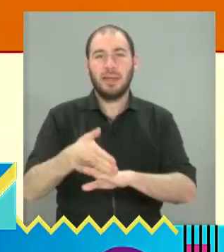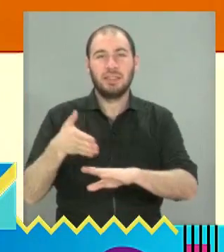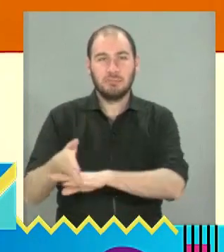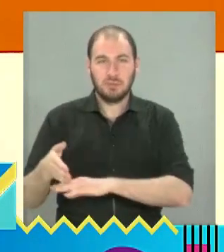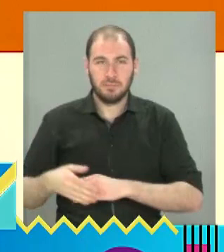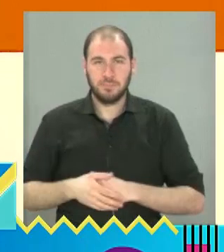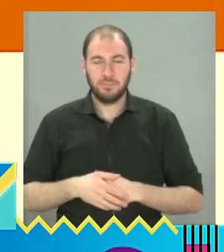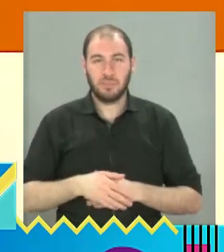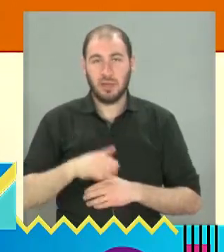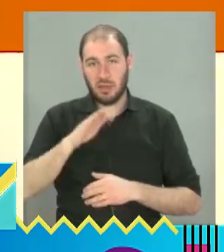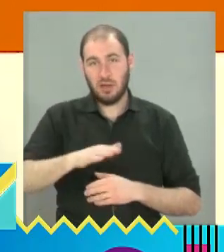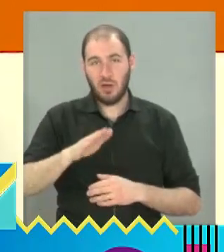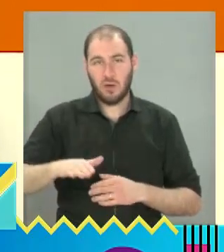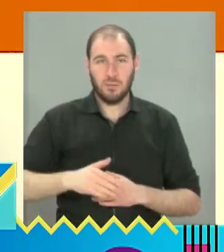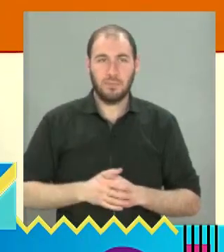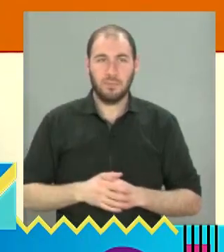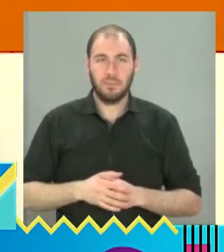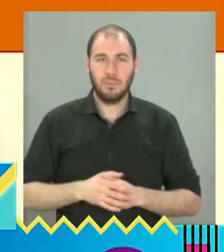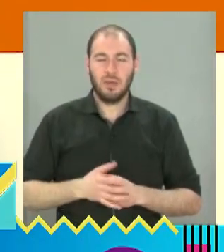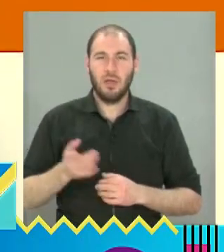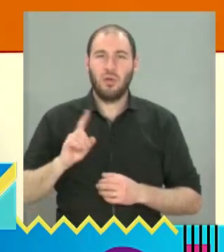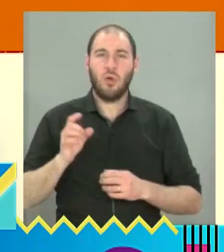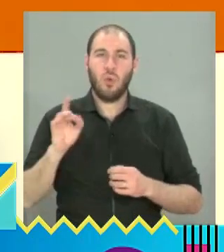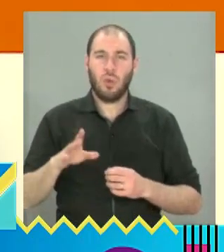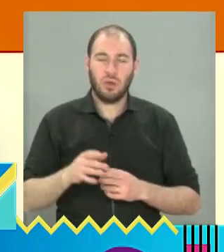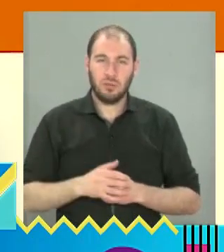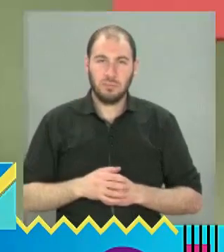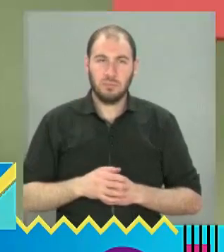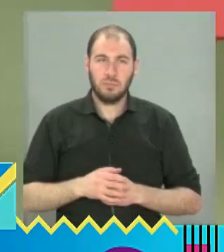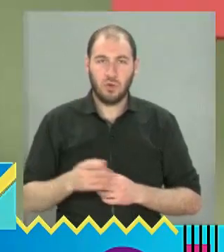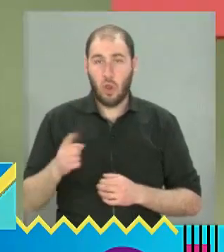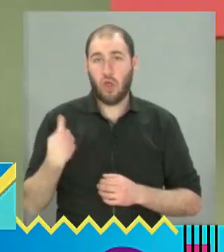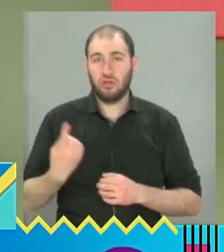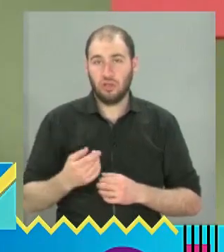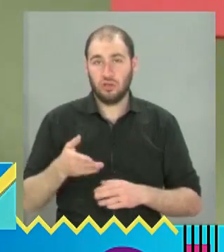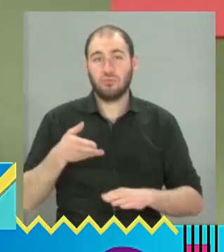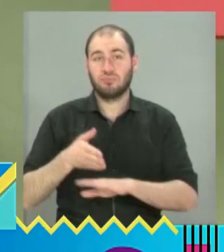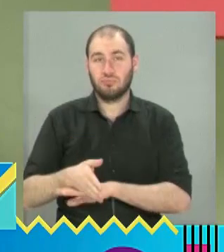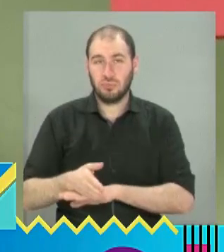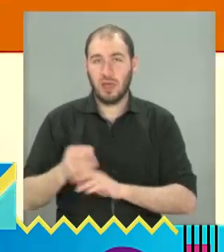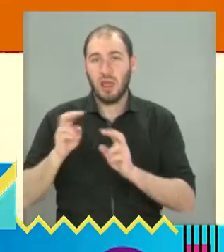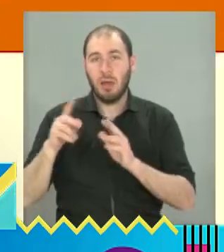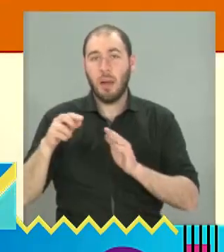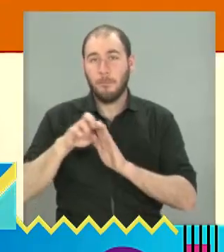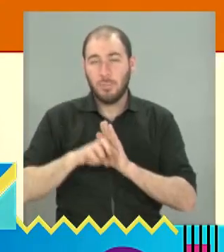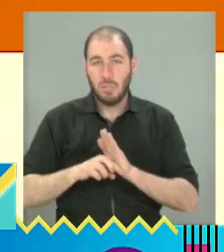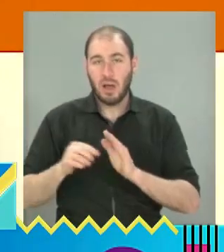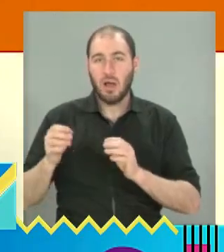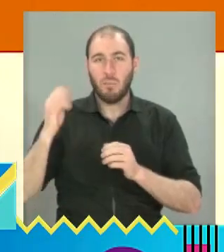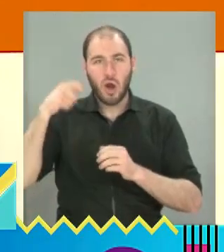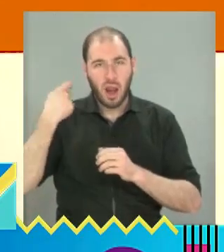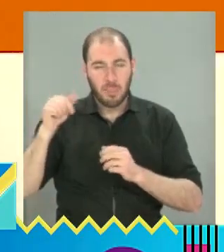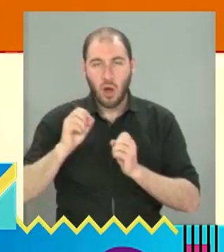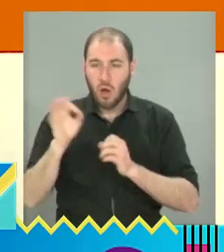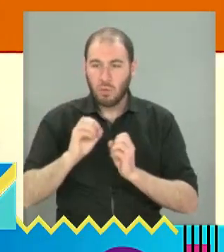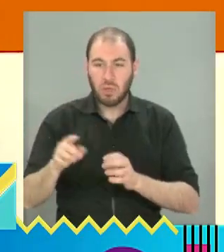participación de los chicos. Entonces no es ir a hacerles nosotros una intervención sobre un programa o con disparadores, sino